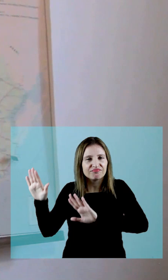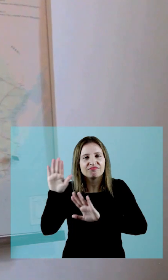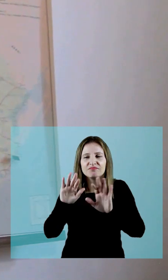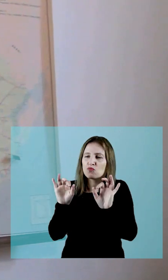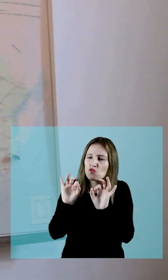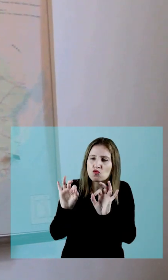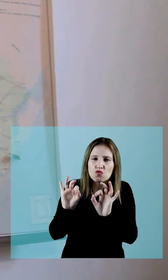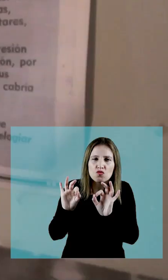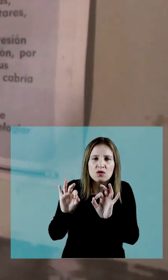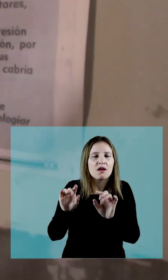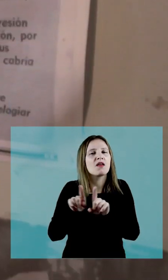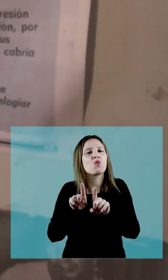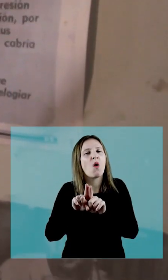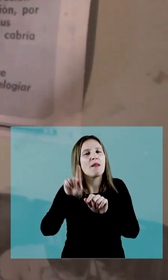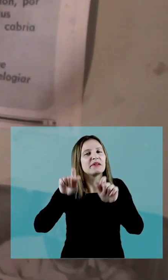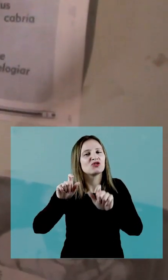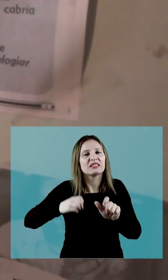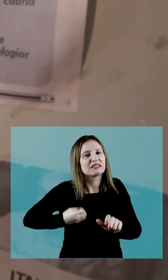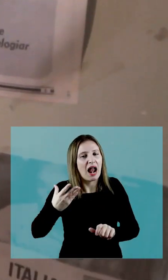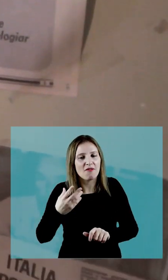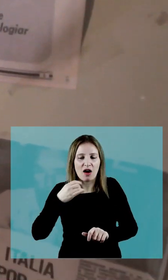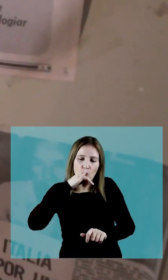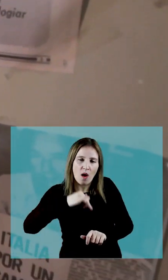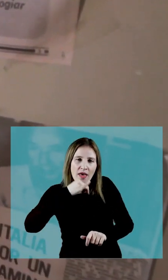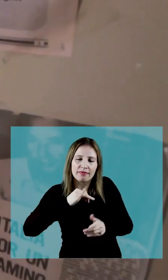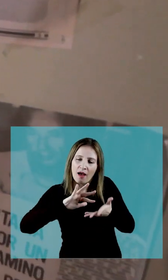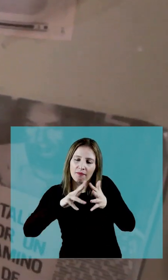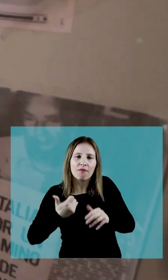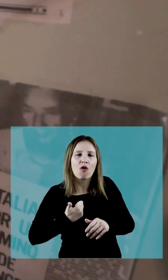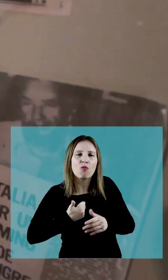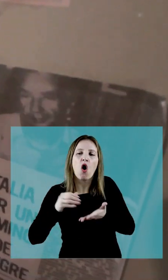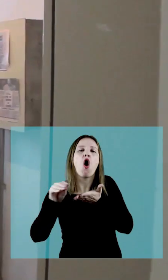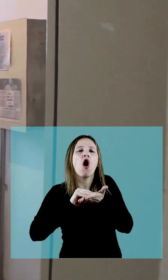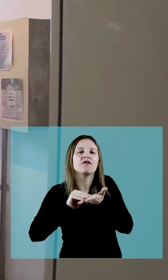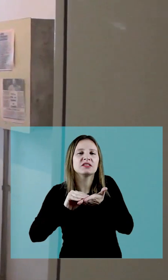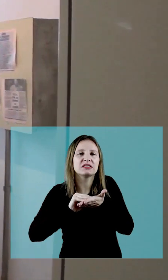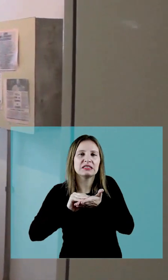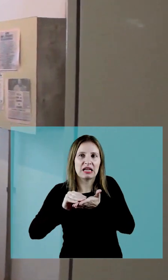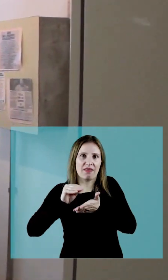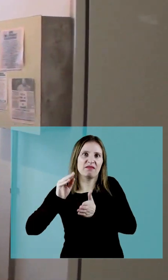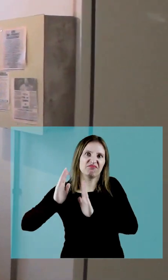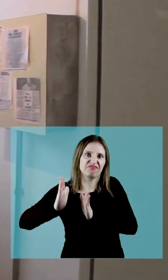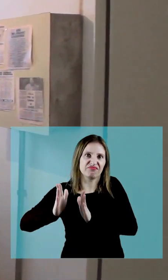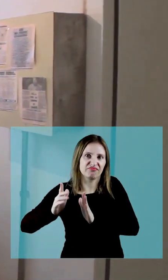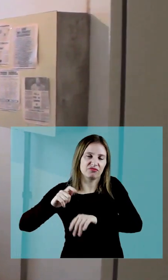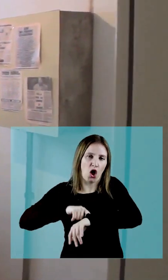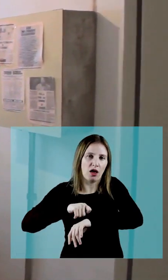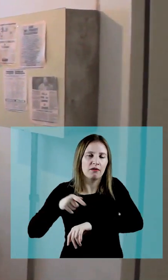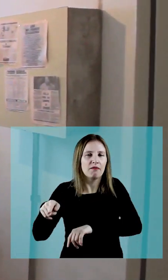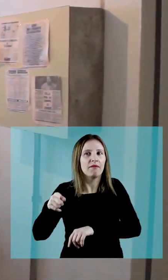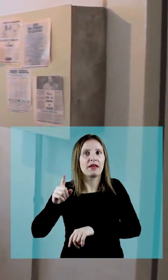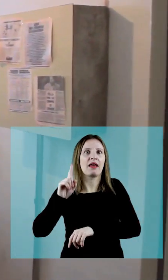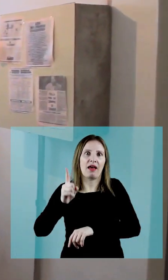la recuerdan los sobrevivientes, de lo que era la oficina de los represores, en particular la oficina de